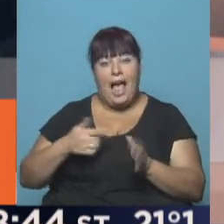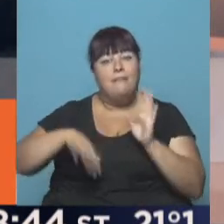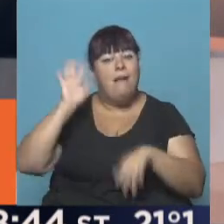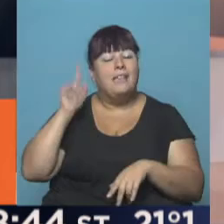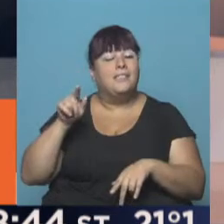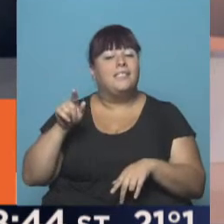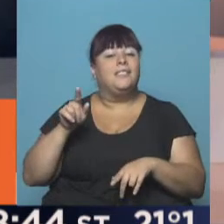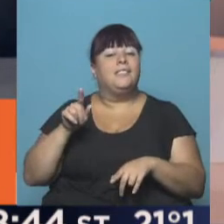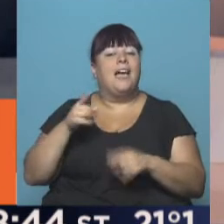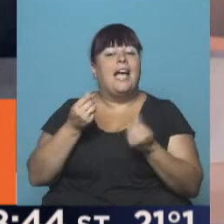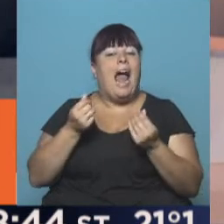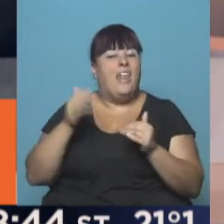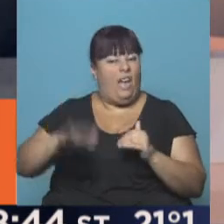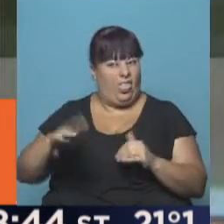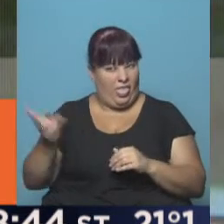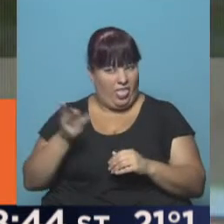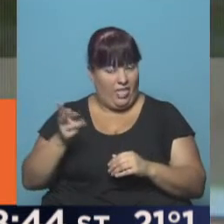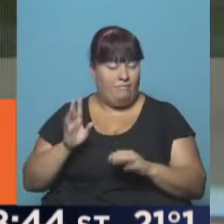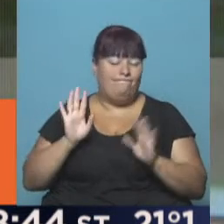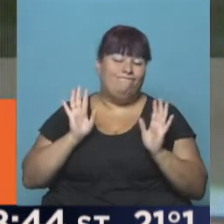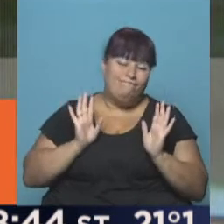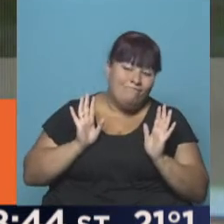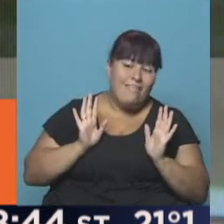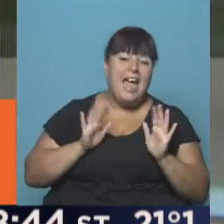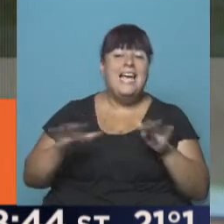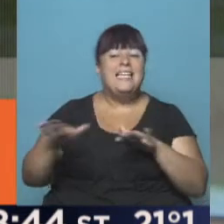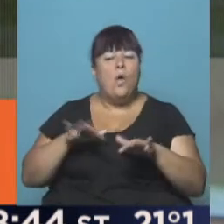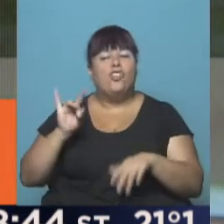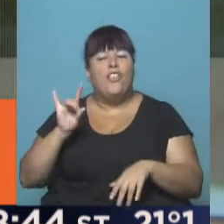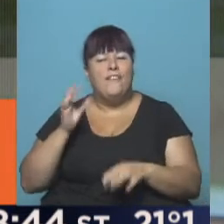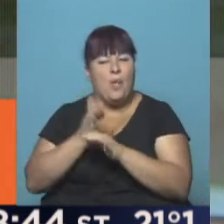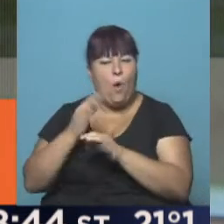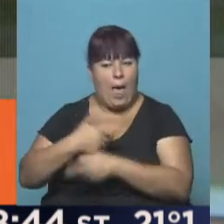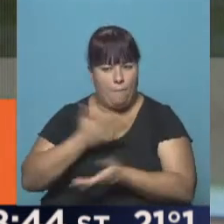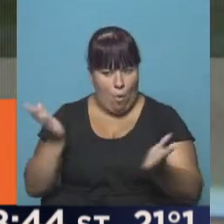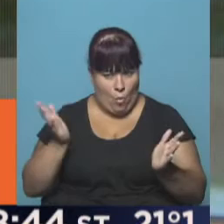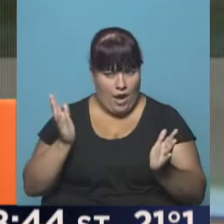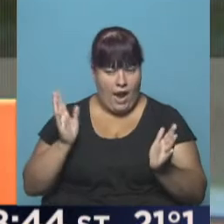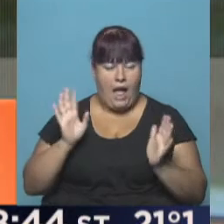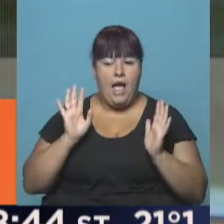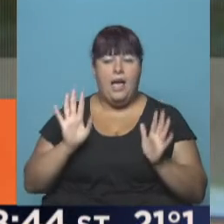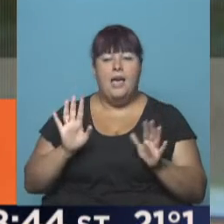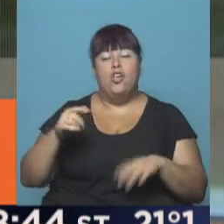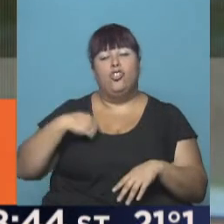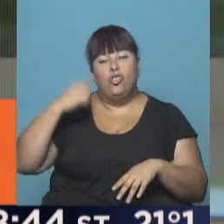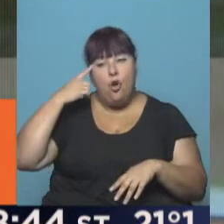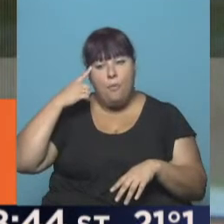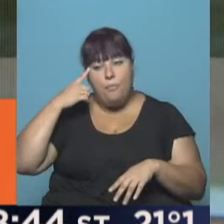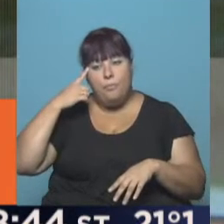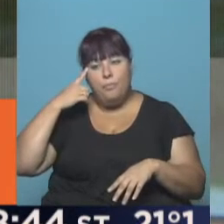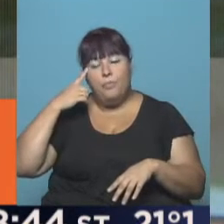fundamentalmente la calidad es baja a ver las situaciones complejas las escuelas públicas yo creo que